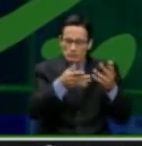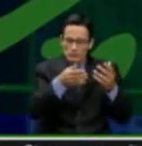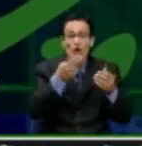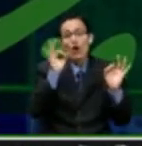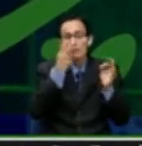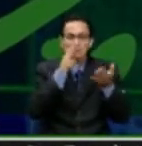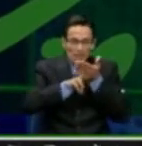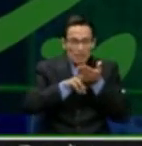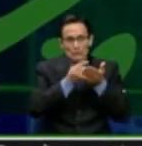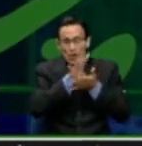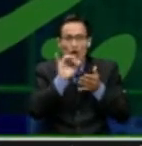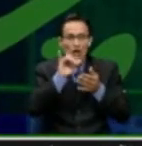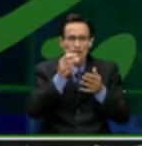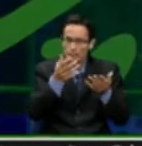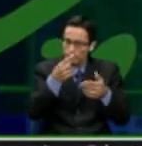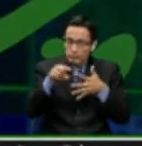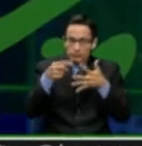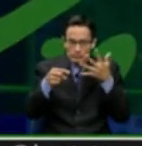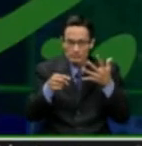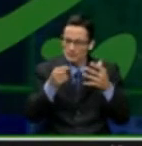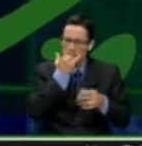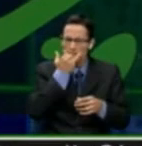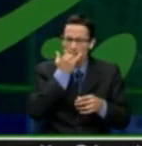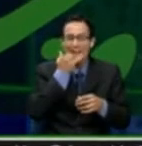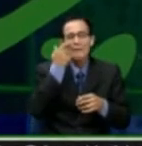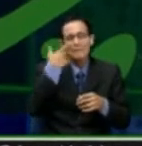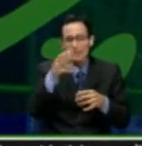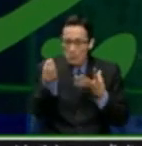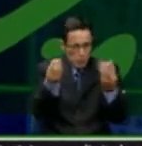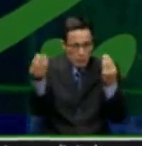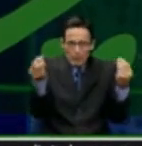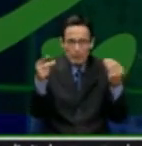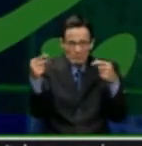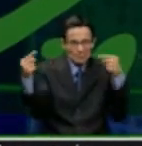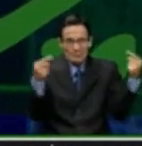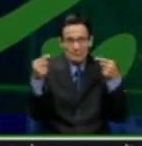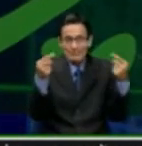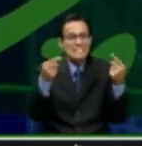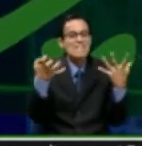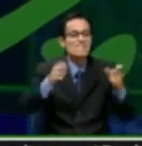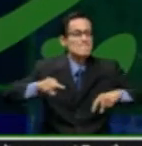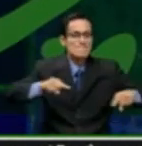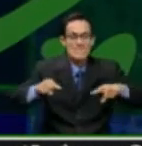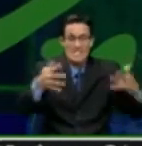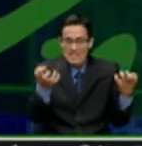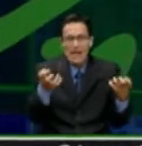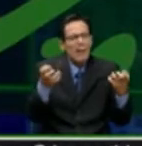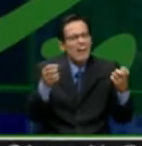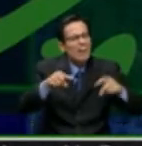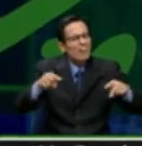Las advertencias se dan al parecer por la guerra que existe entre las bandas criminales que al parecer buscan el control en el microtráfico de